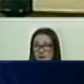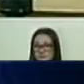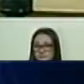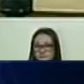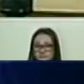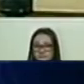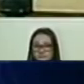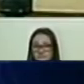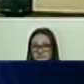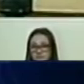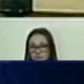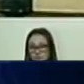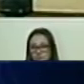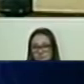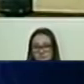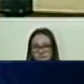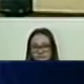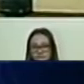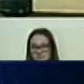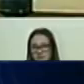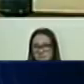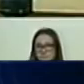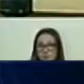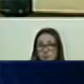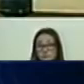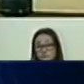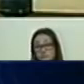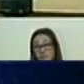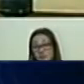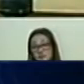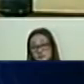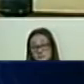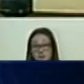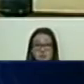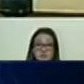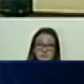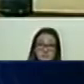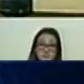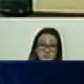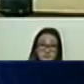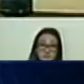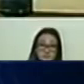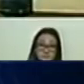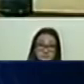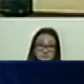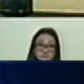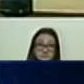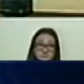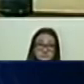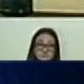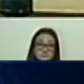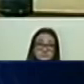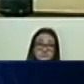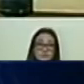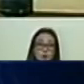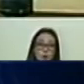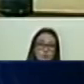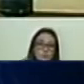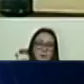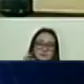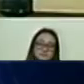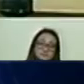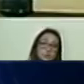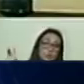país. Es su derecho, tienen la libertad. Y se han ido a otros destinos.